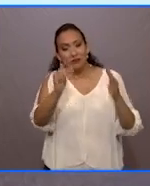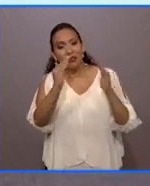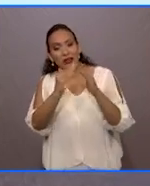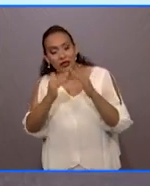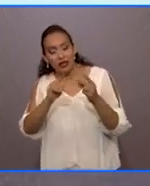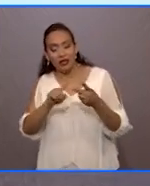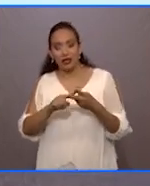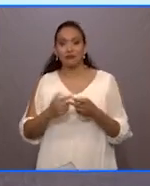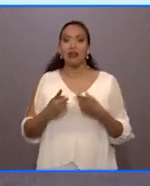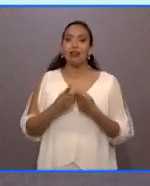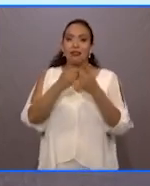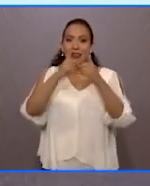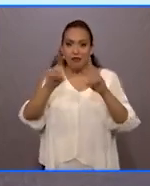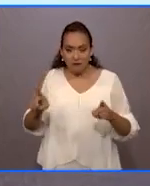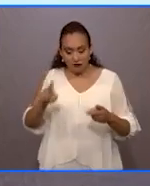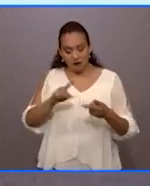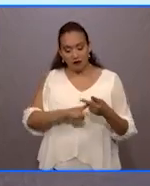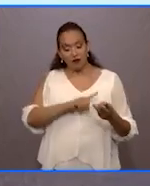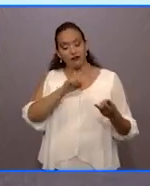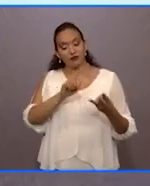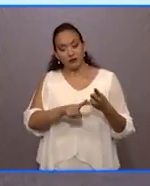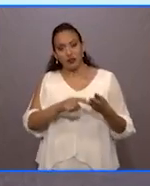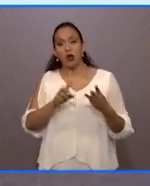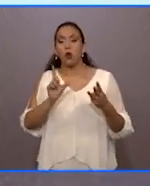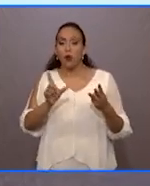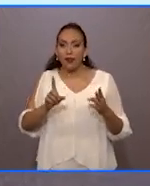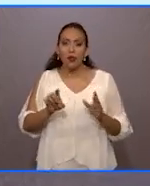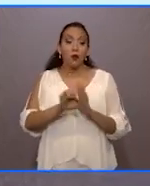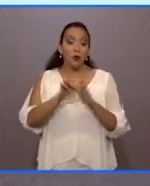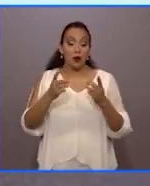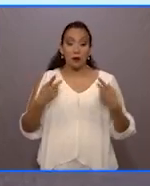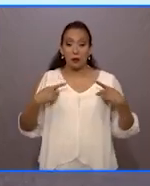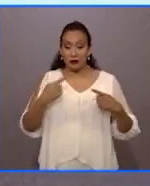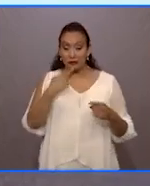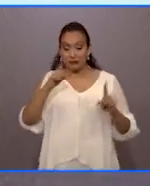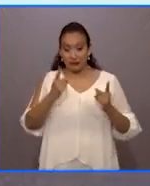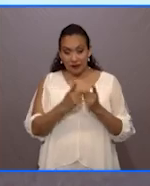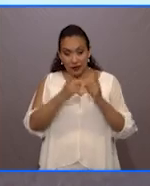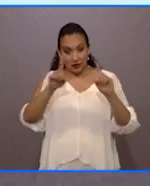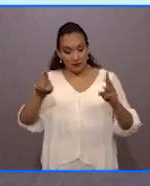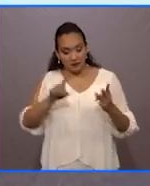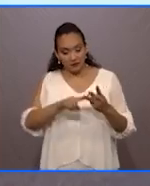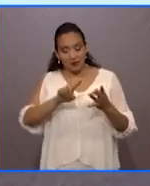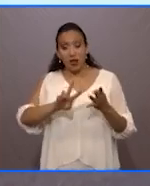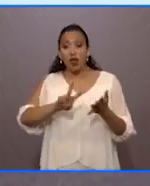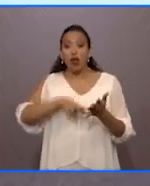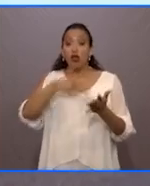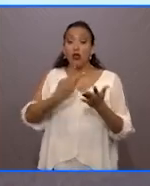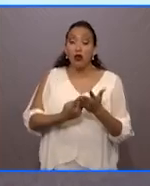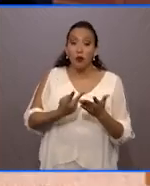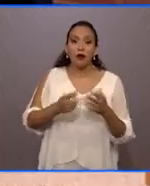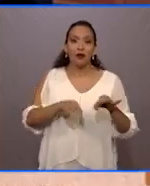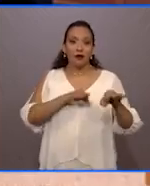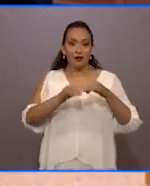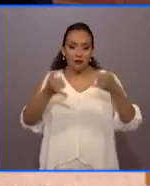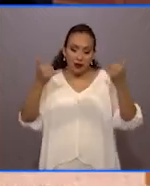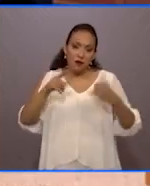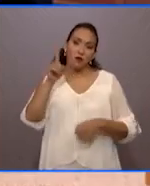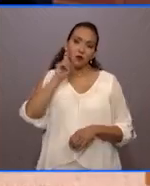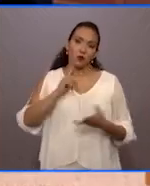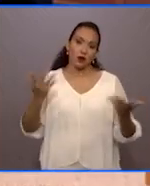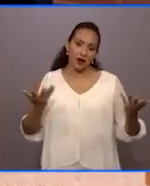del divorcio, los entendimientos de la responsabilidad de las partes, la doble jornada que hacen las mujeres.